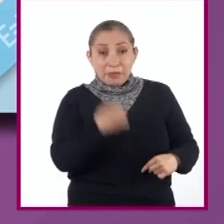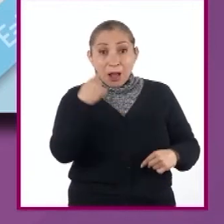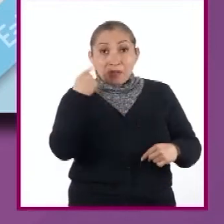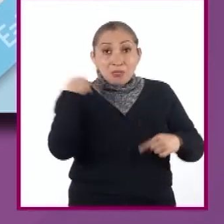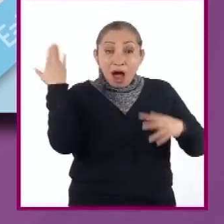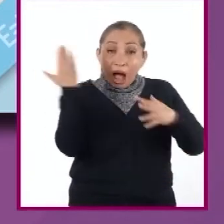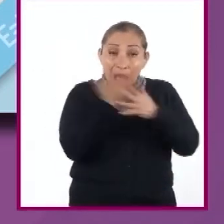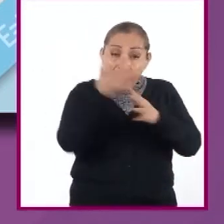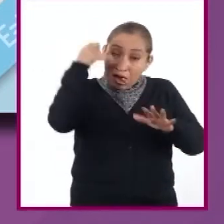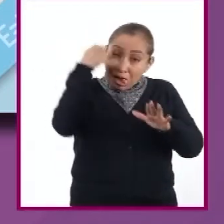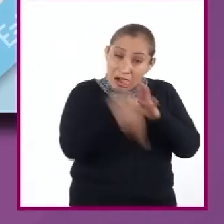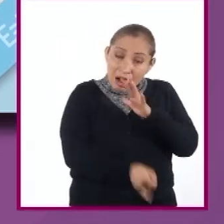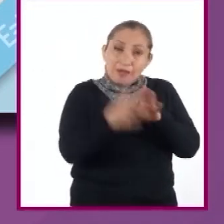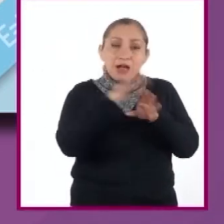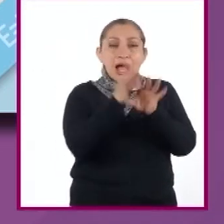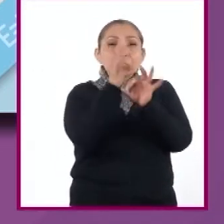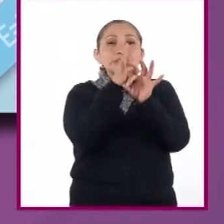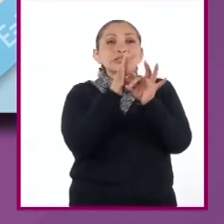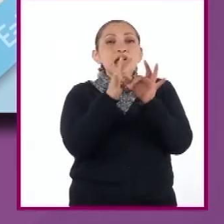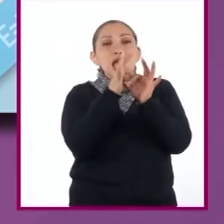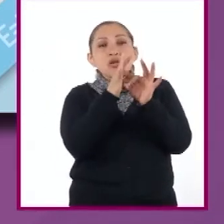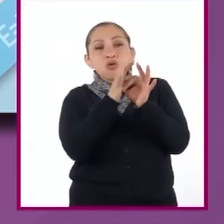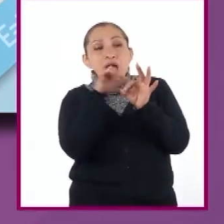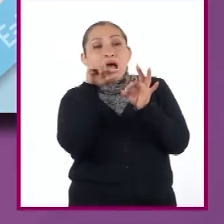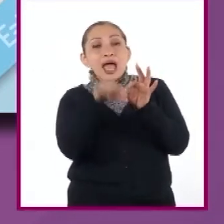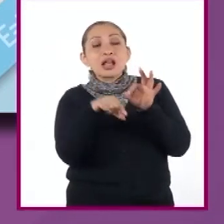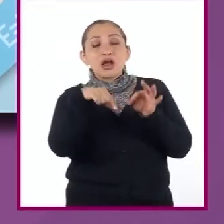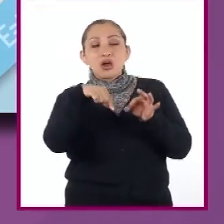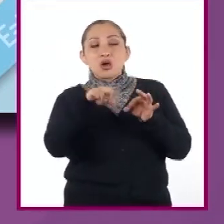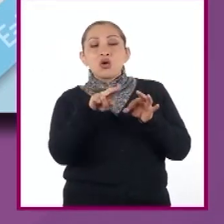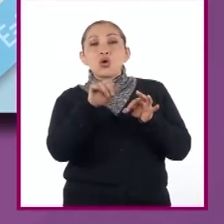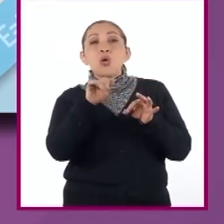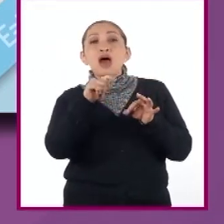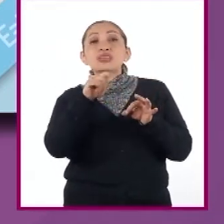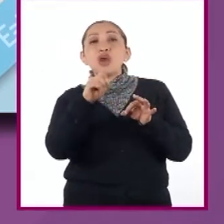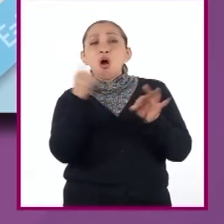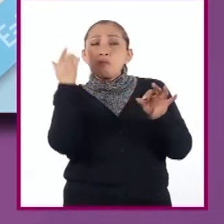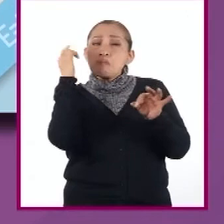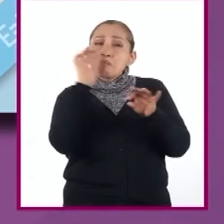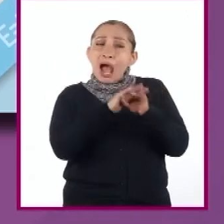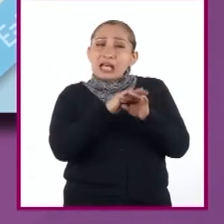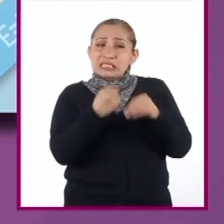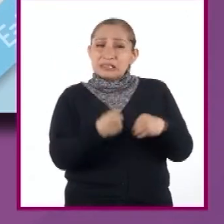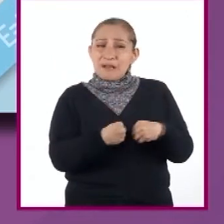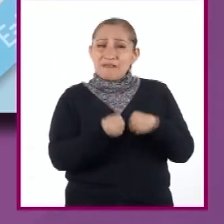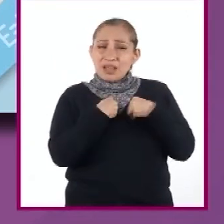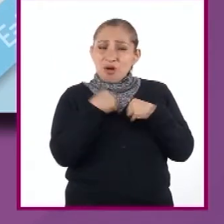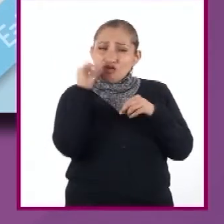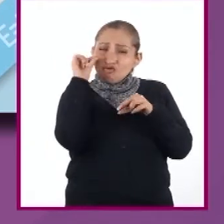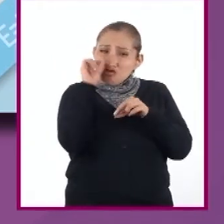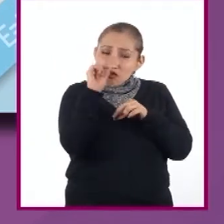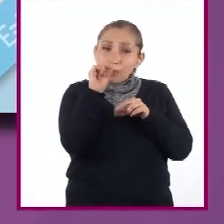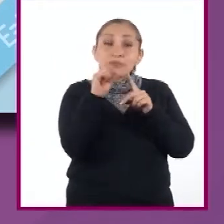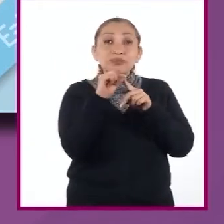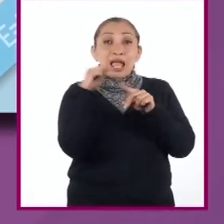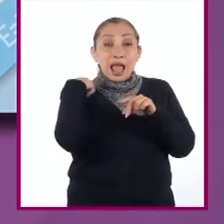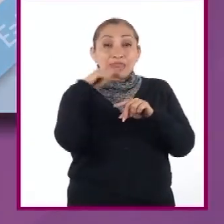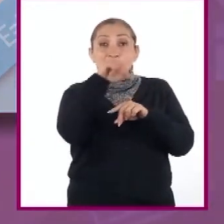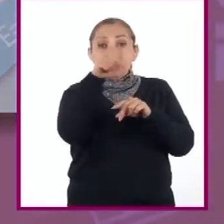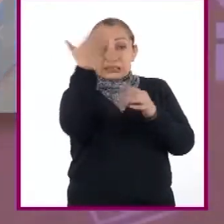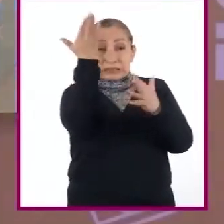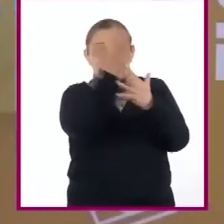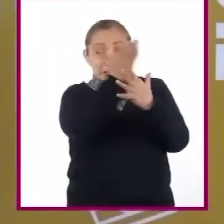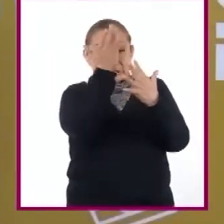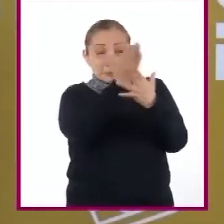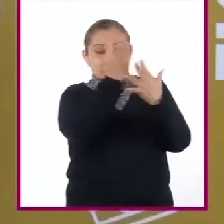por células. La célula es el cuanto, la unidad mínima de lo vivo. Si se separa en sus componentes,